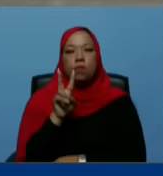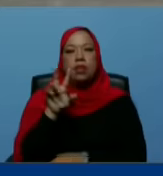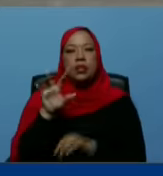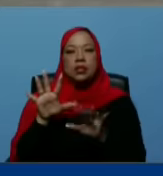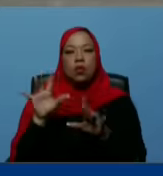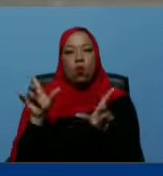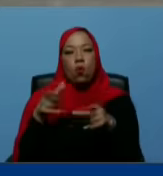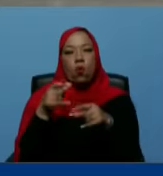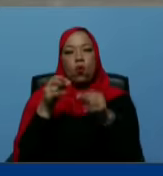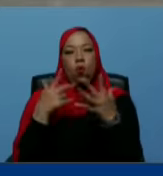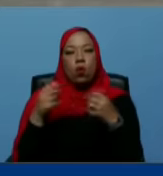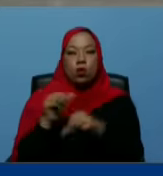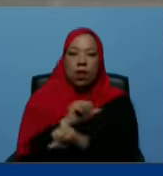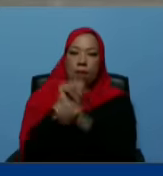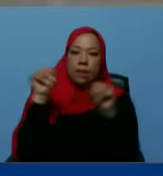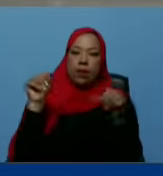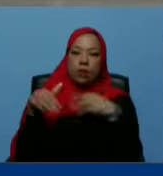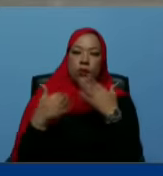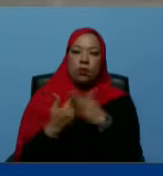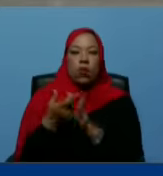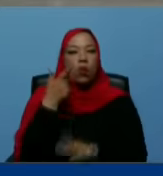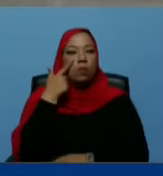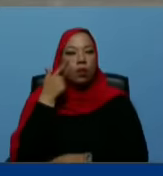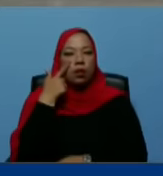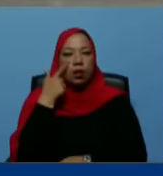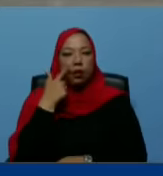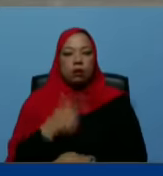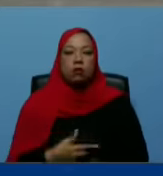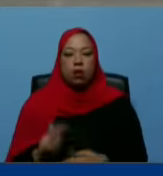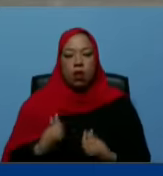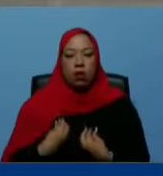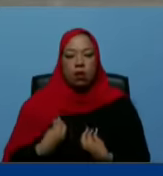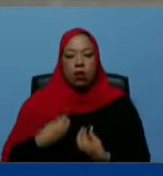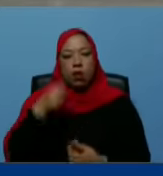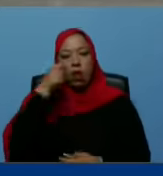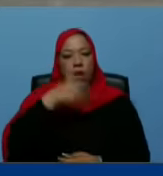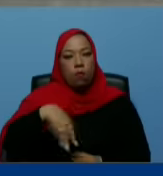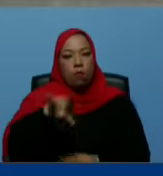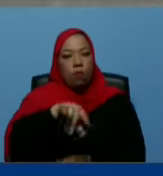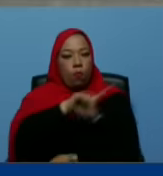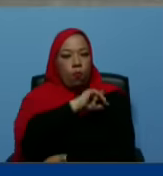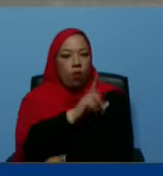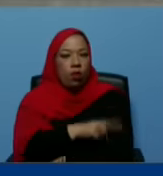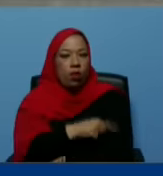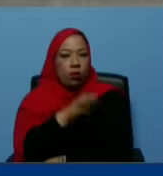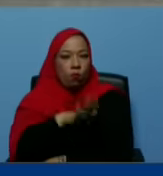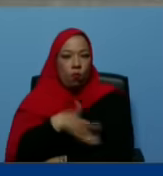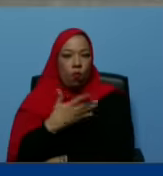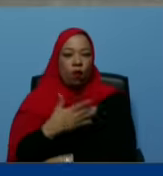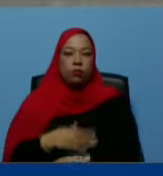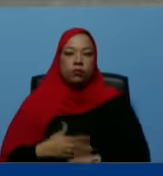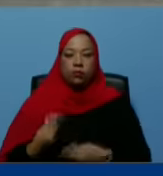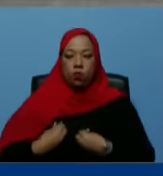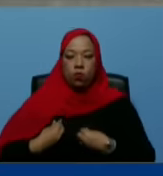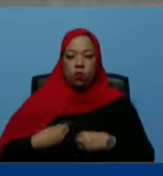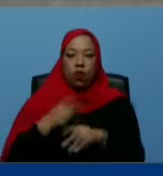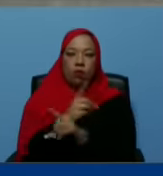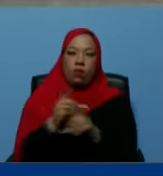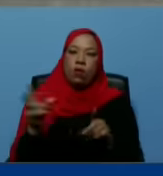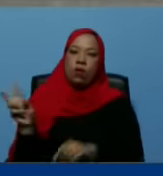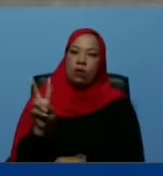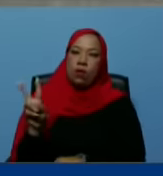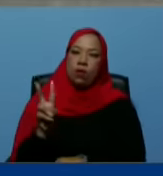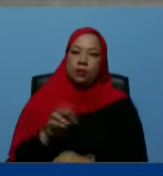agosto, 8 de la mañana. No se la pierda. Que viva el poder popular. Que viva la democracia